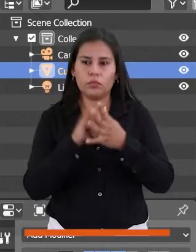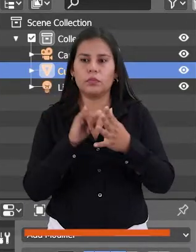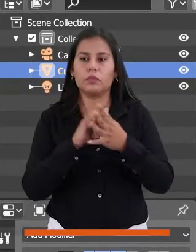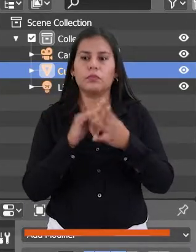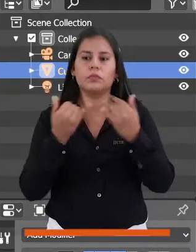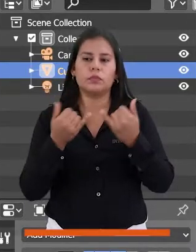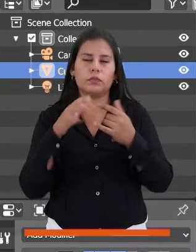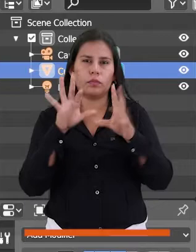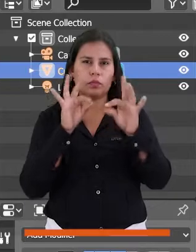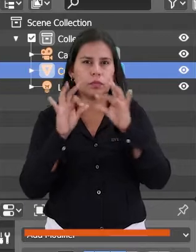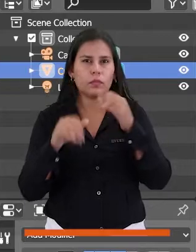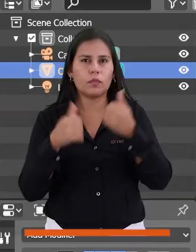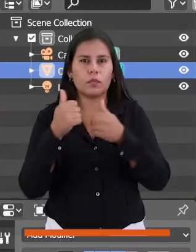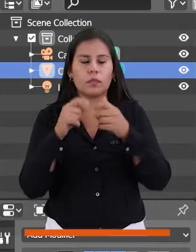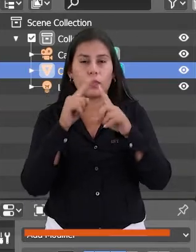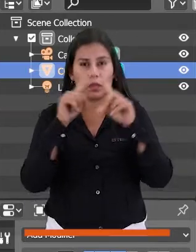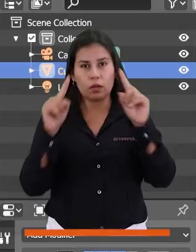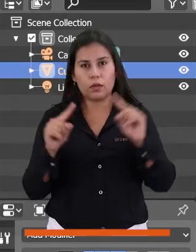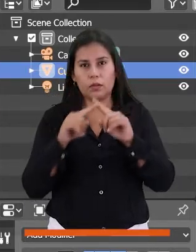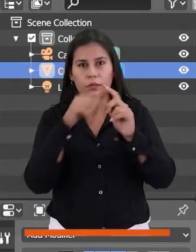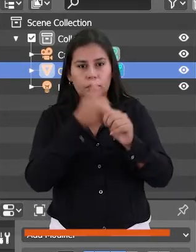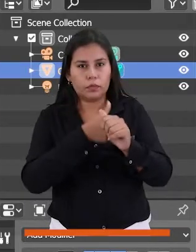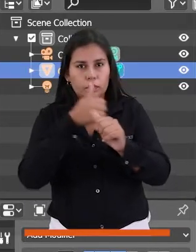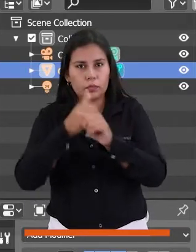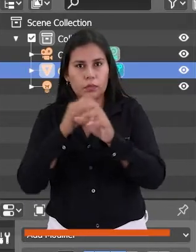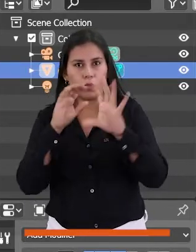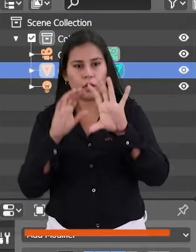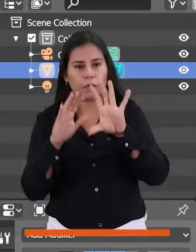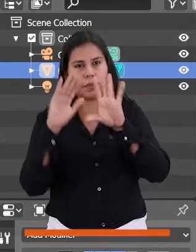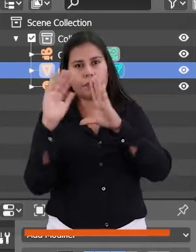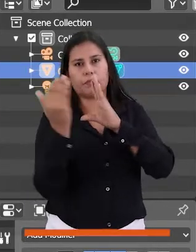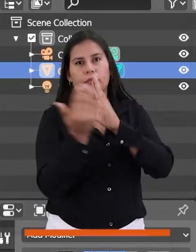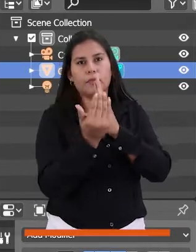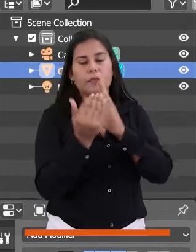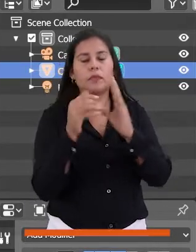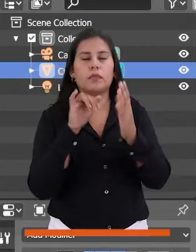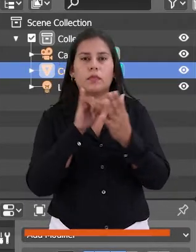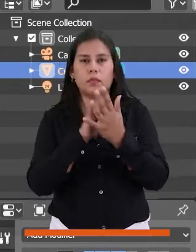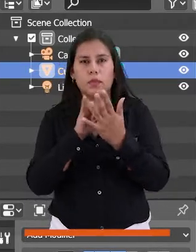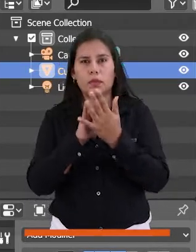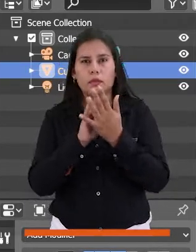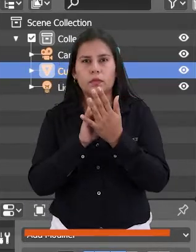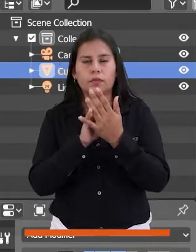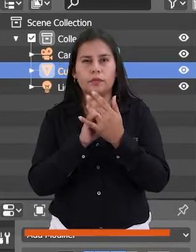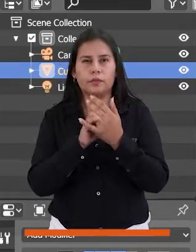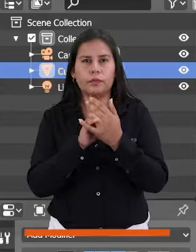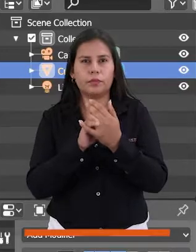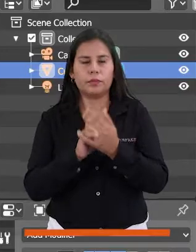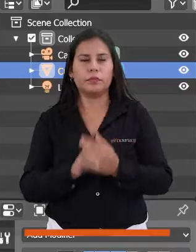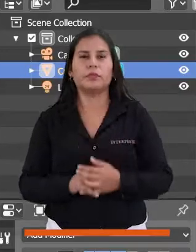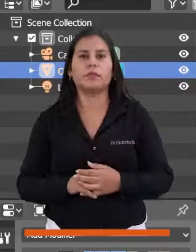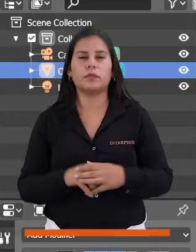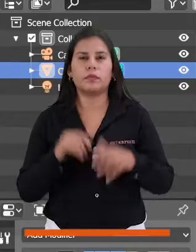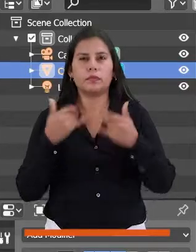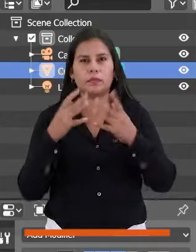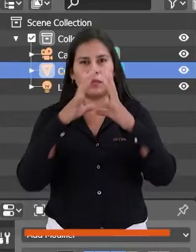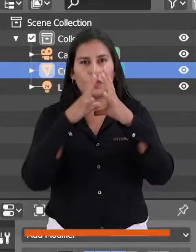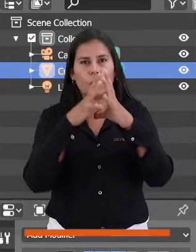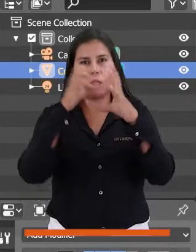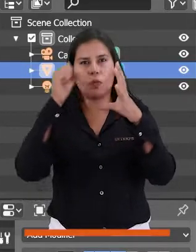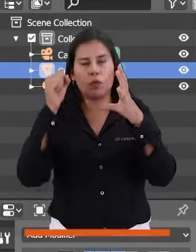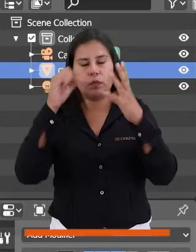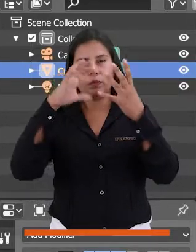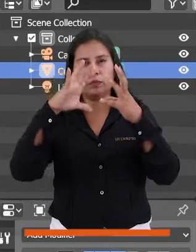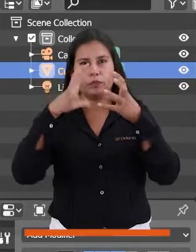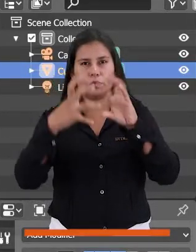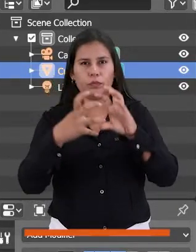voy a selecciono las caras, voy a seleccionar esta cara, y lo que voy a hacer es, voy a hacer una